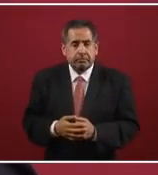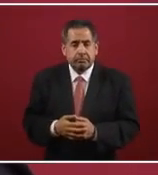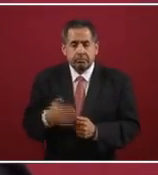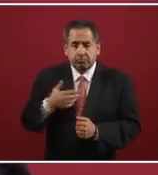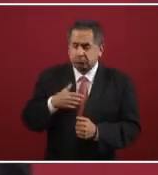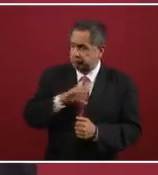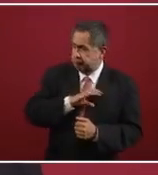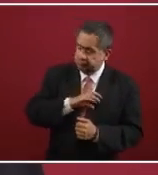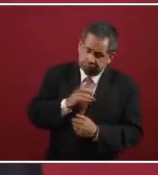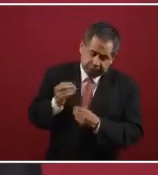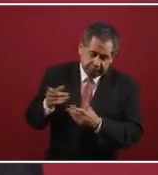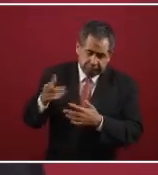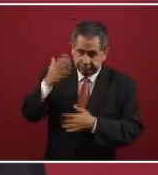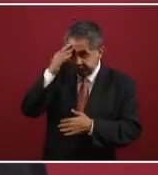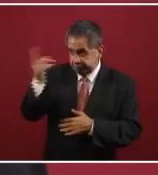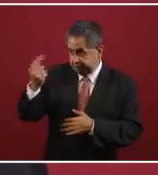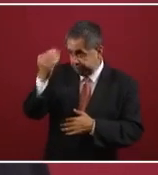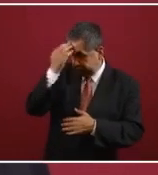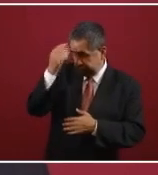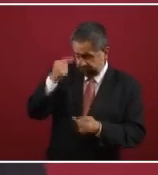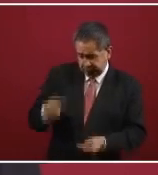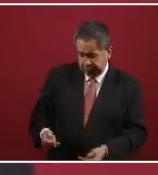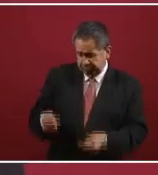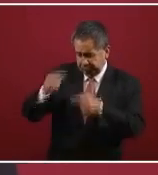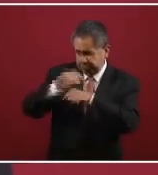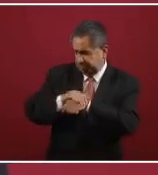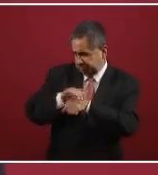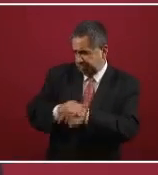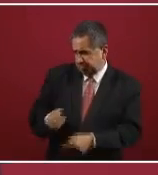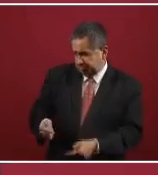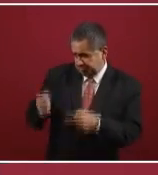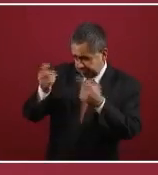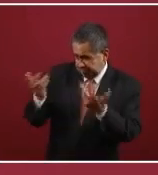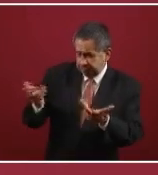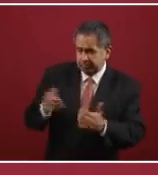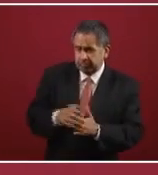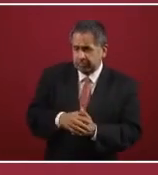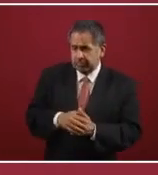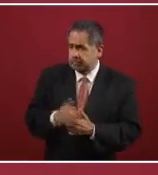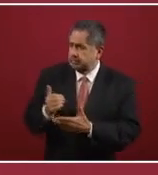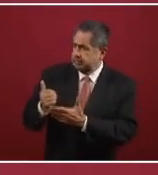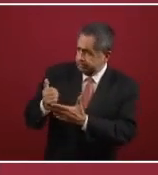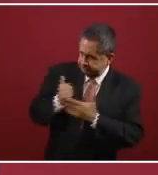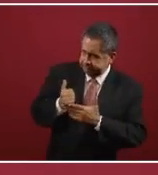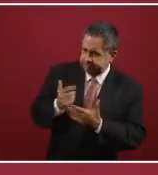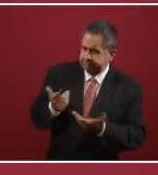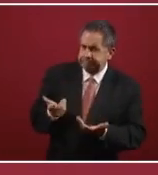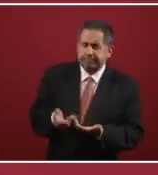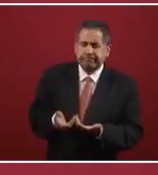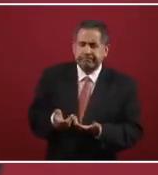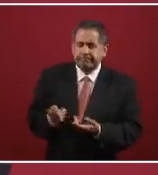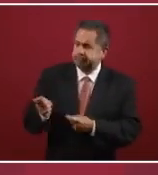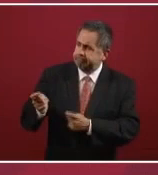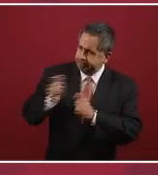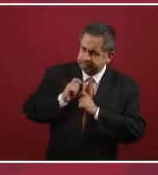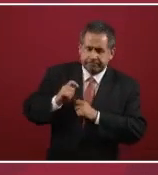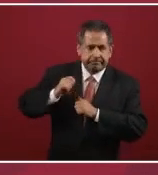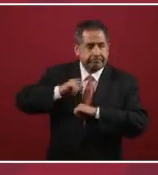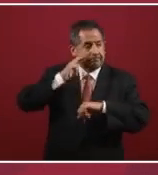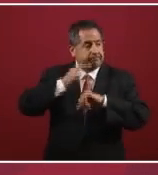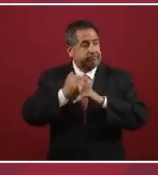te quiero mucho nos conocemos desde chamaco ayúdame dame un